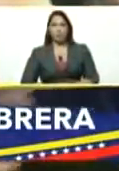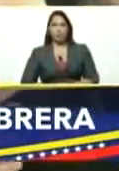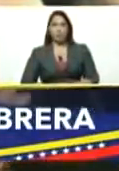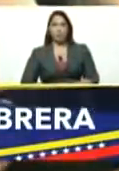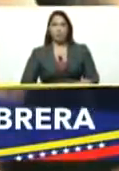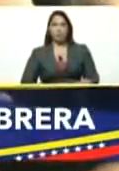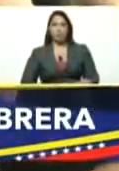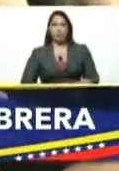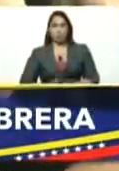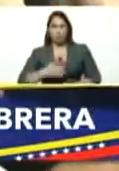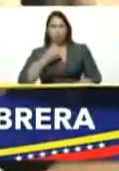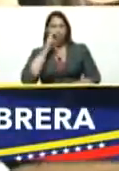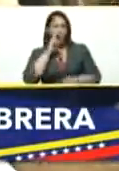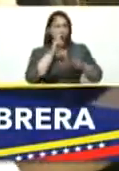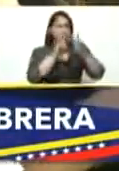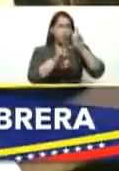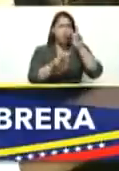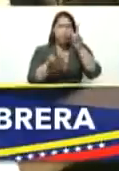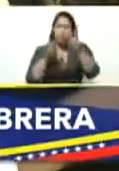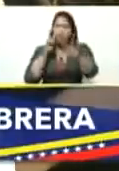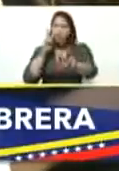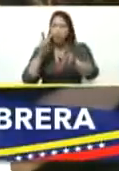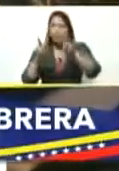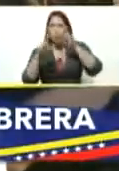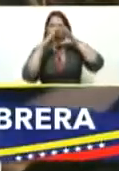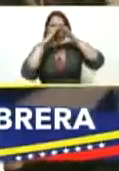divisar con las máscaras